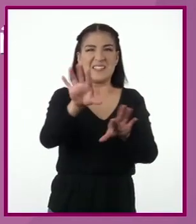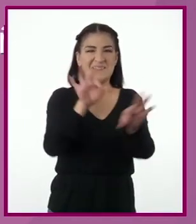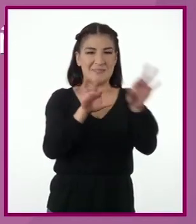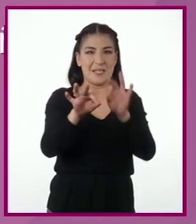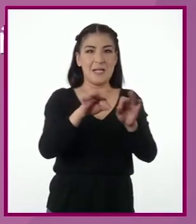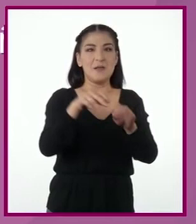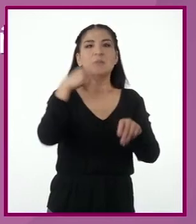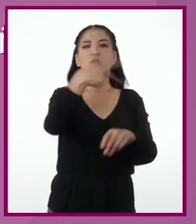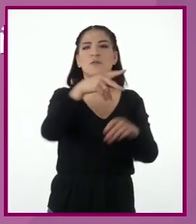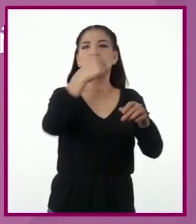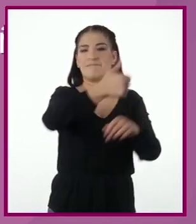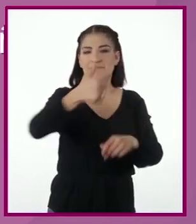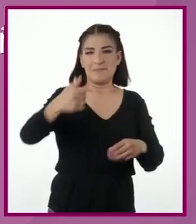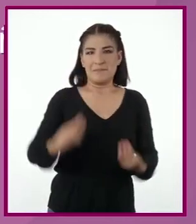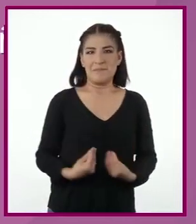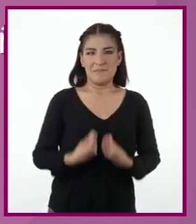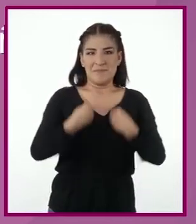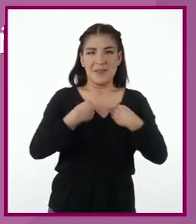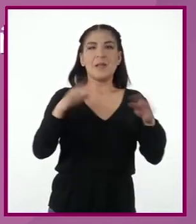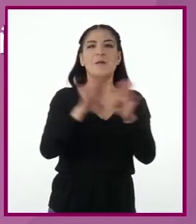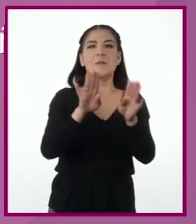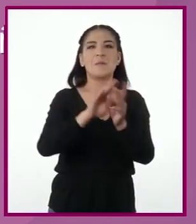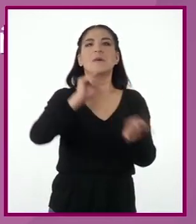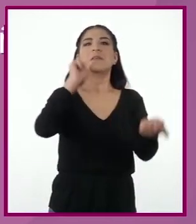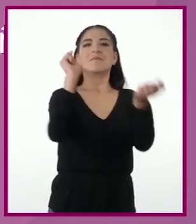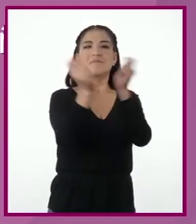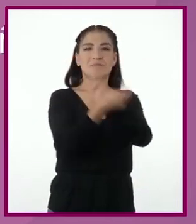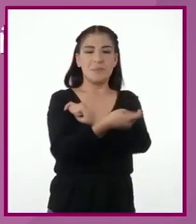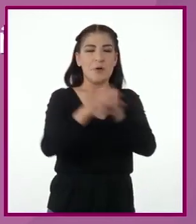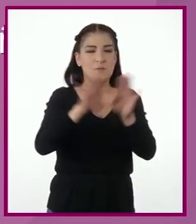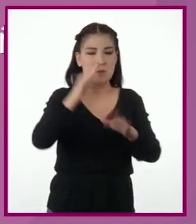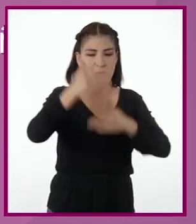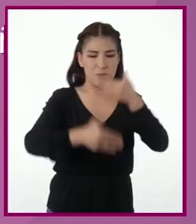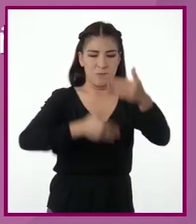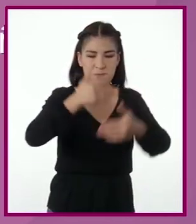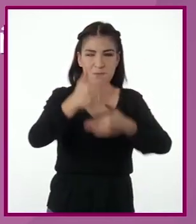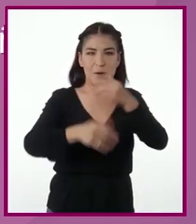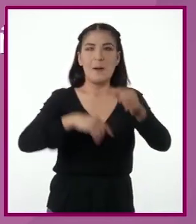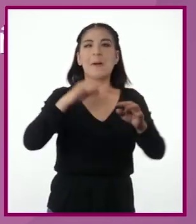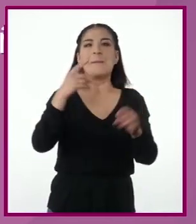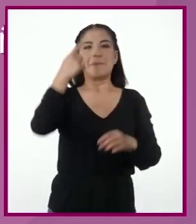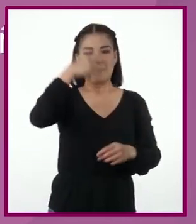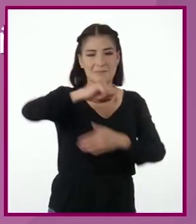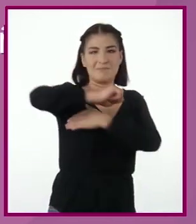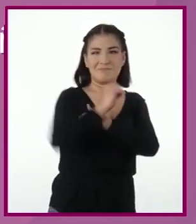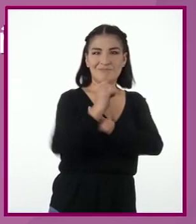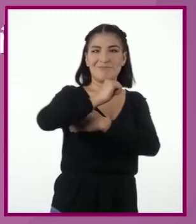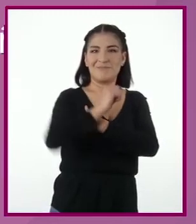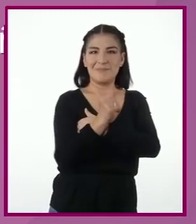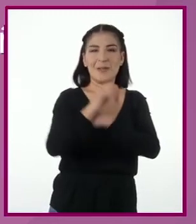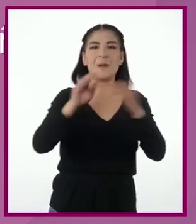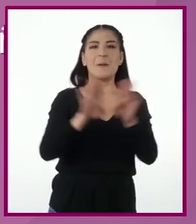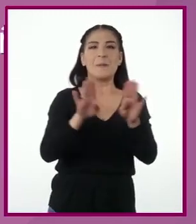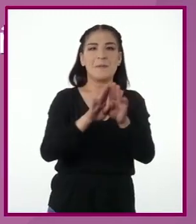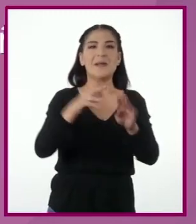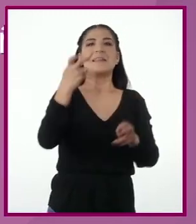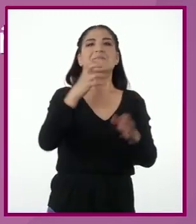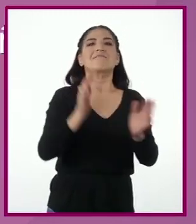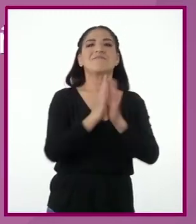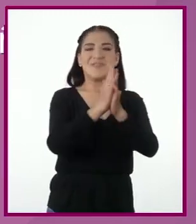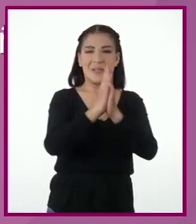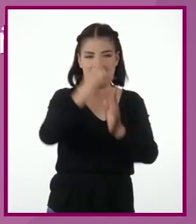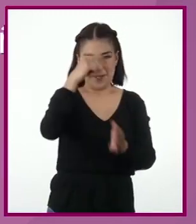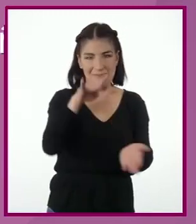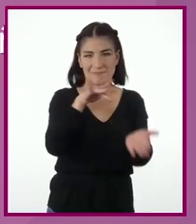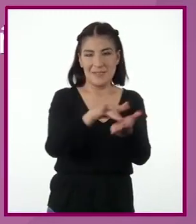de vida son resultado de la evolución que ocurre a través de procesos graduales de acumulación continua de variación favorable, que